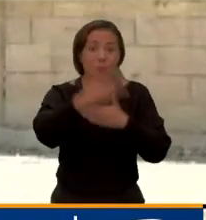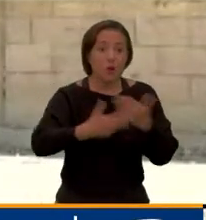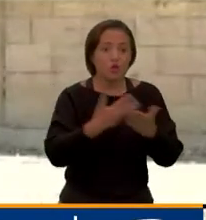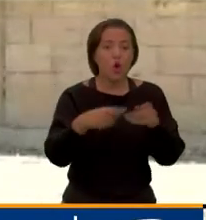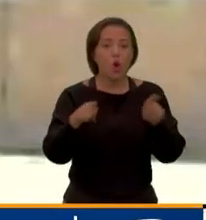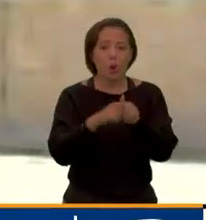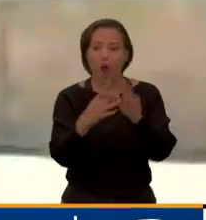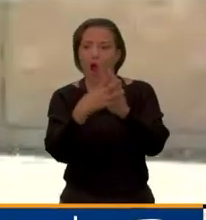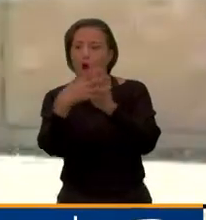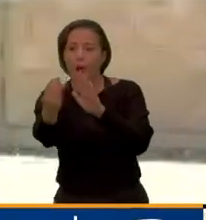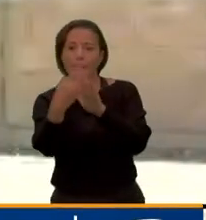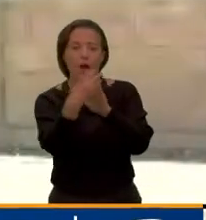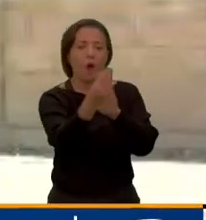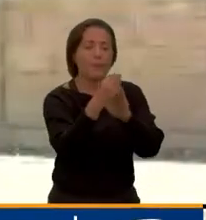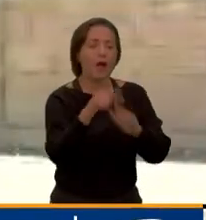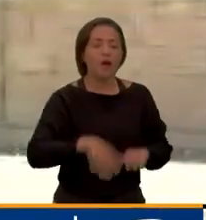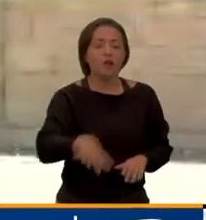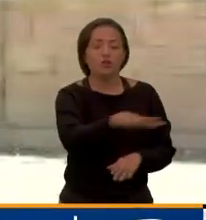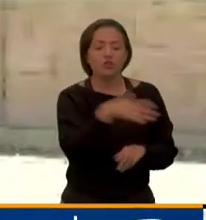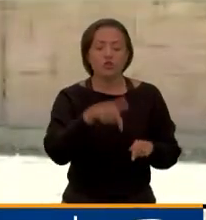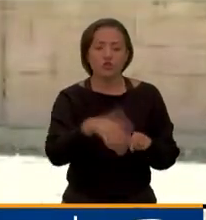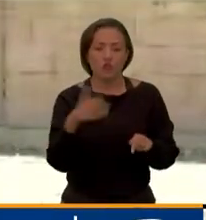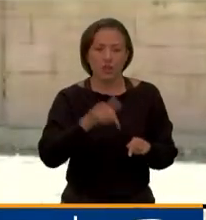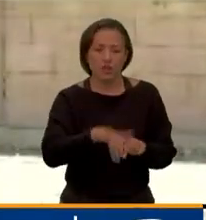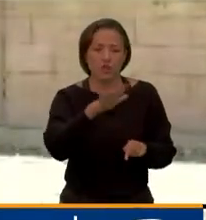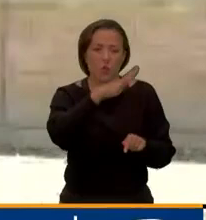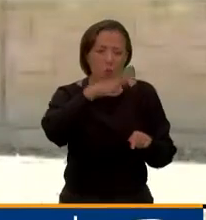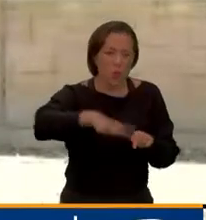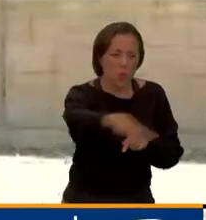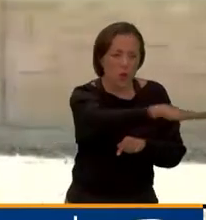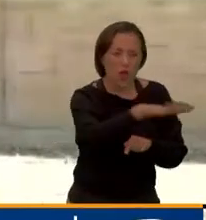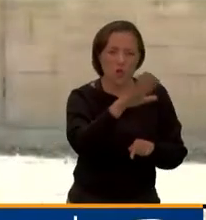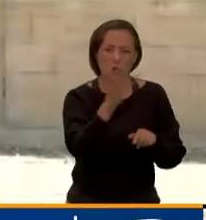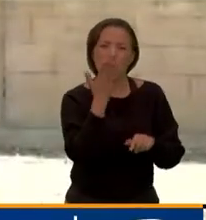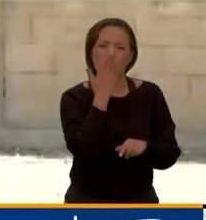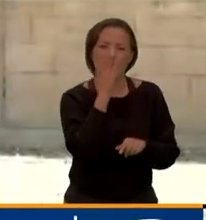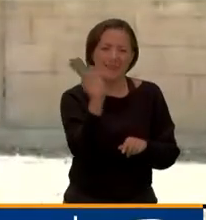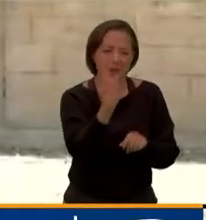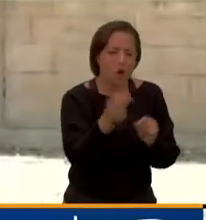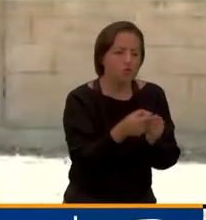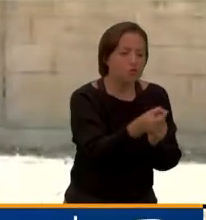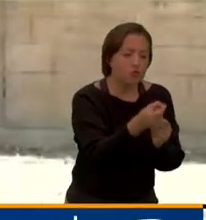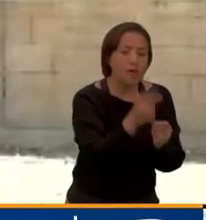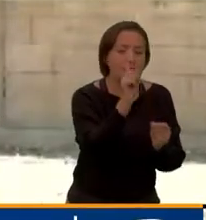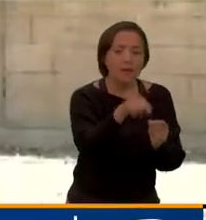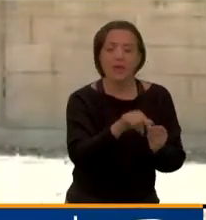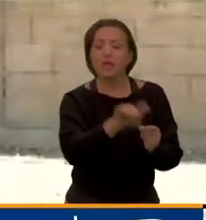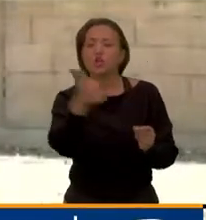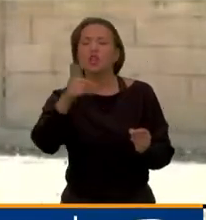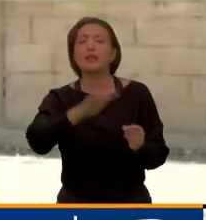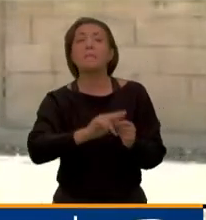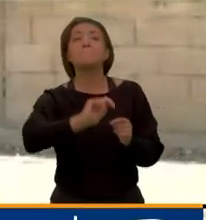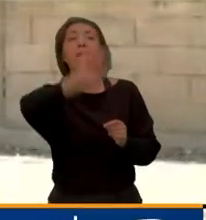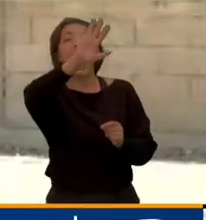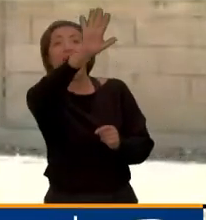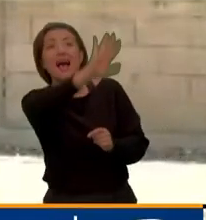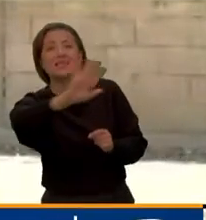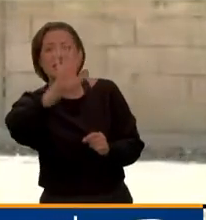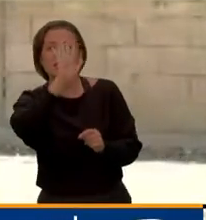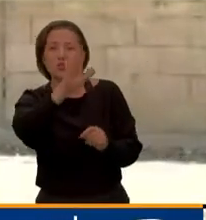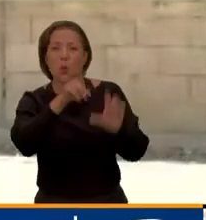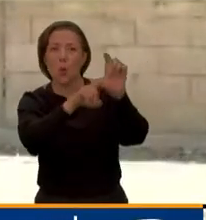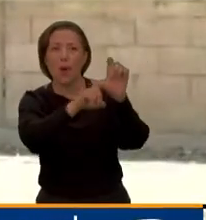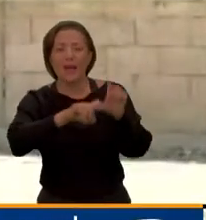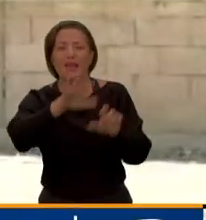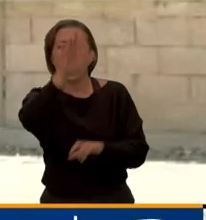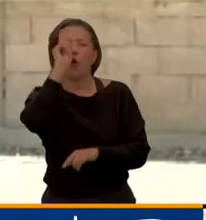replicando, no solamente es cerca a la zona rural de Riohacha, sino también hacia la zona de la Alta Guajira, donde las